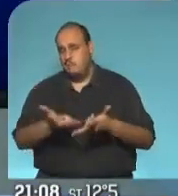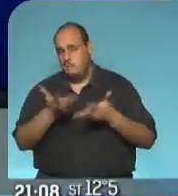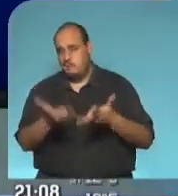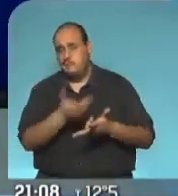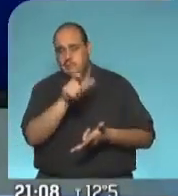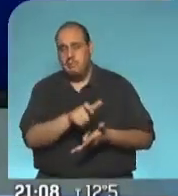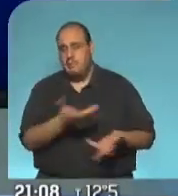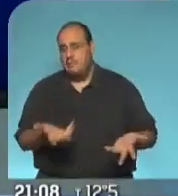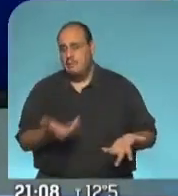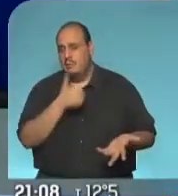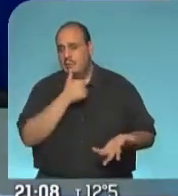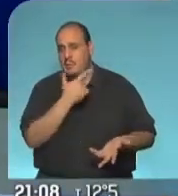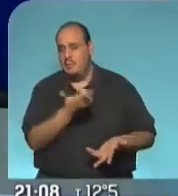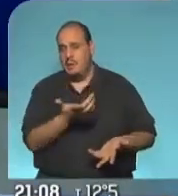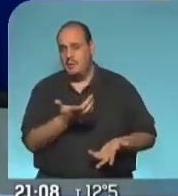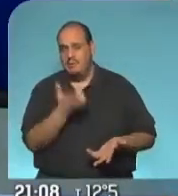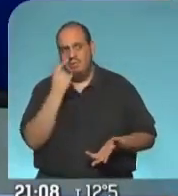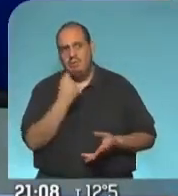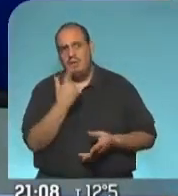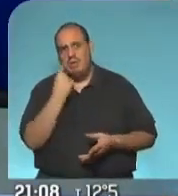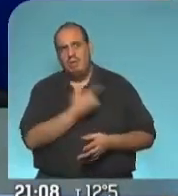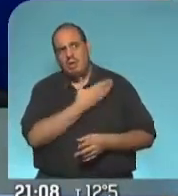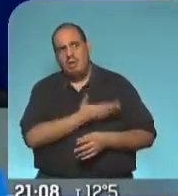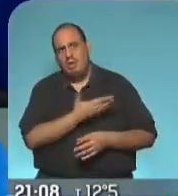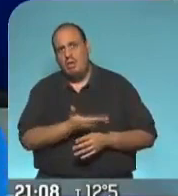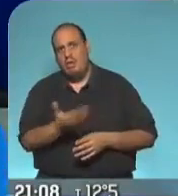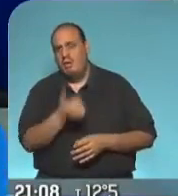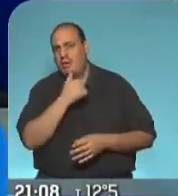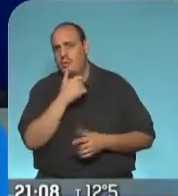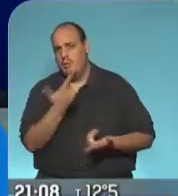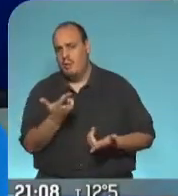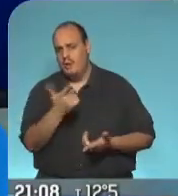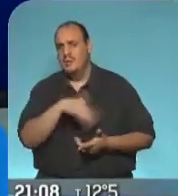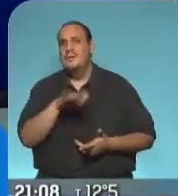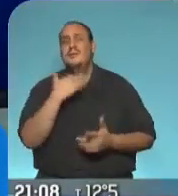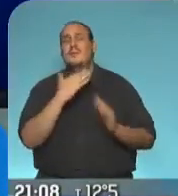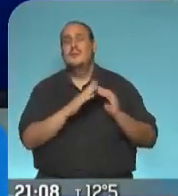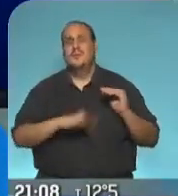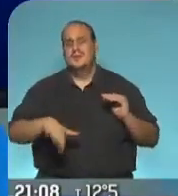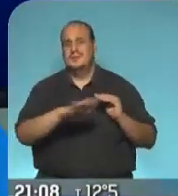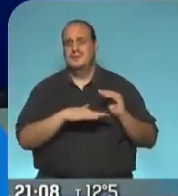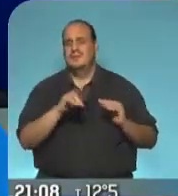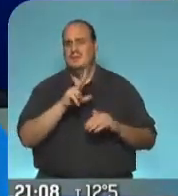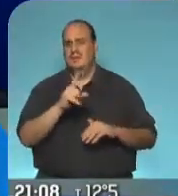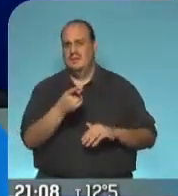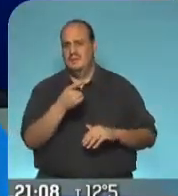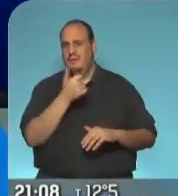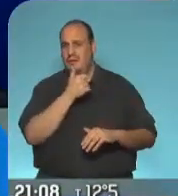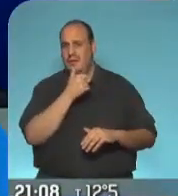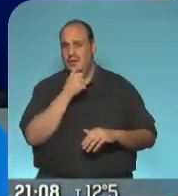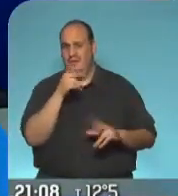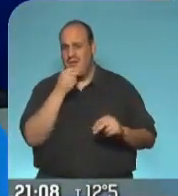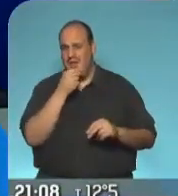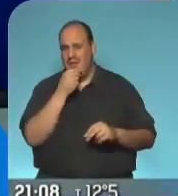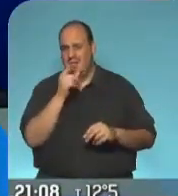esa persona no tiene agua? Durante días largos en la Villa 31 no hubo agua y hoy una reunión para por lo menos que